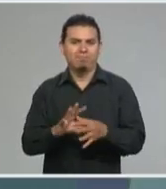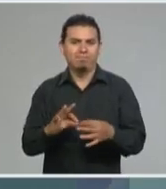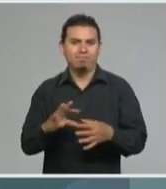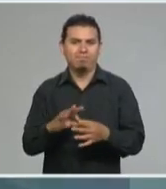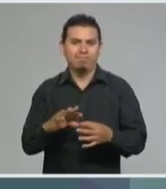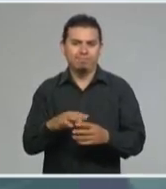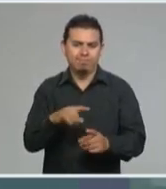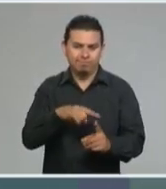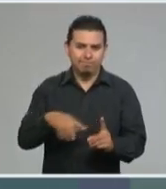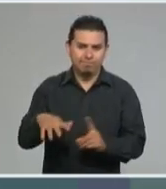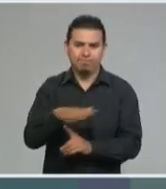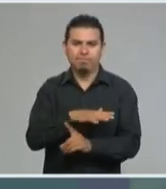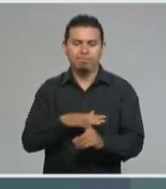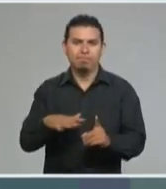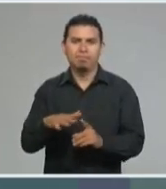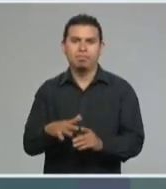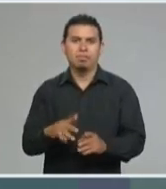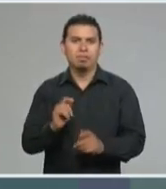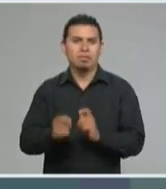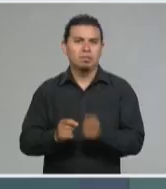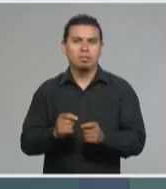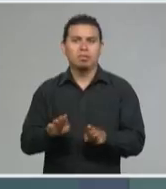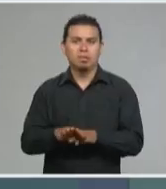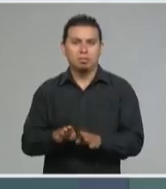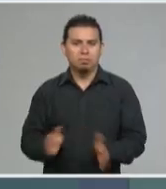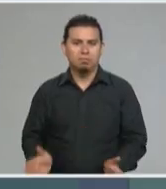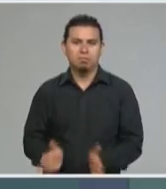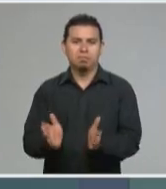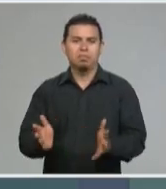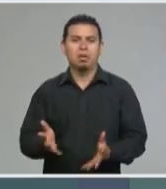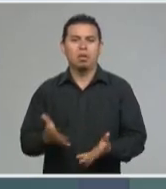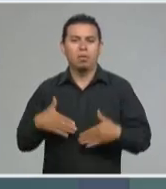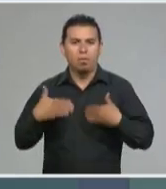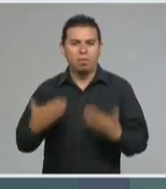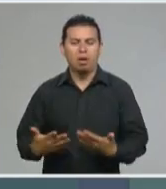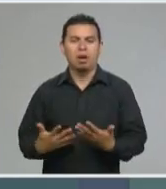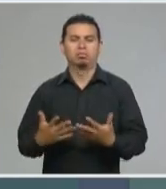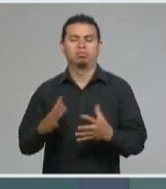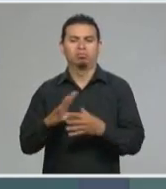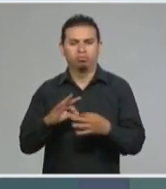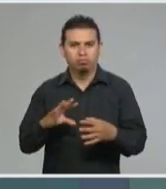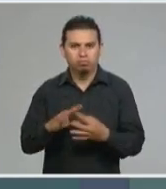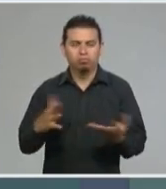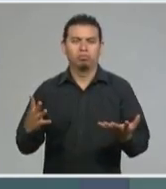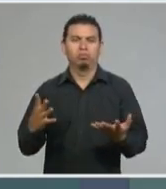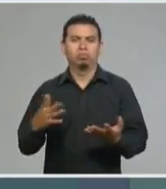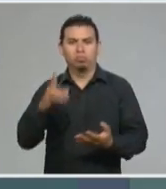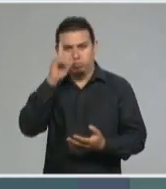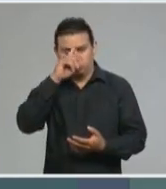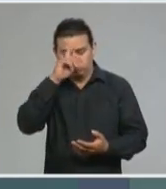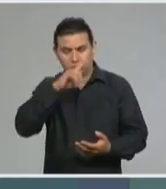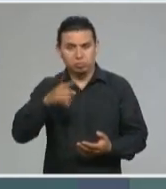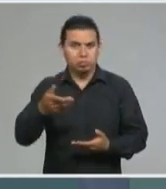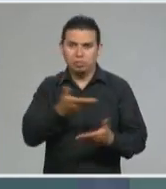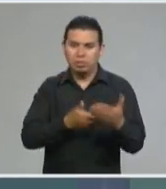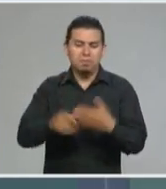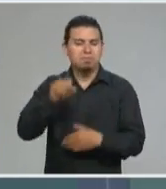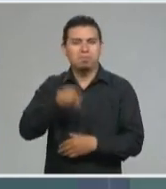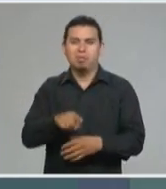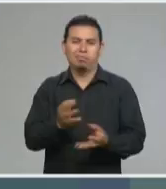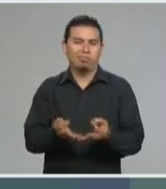rodean en los primeros años de vida, que son las que les transmiten confianza, seguridad, valores y buenos ideales. Esas son los